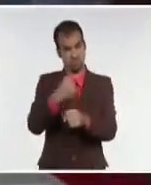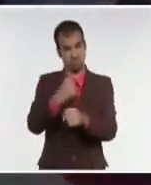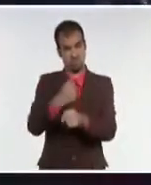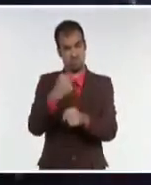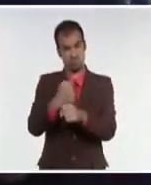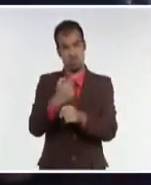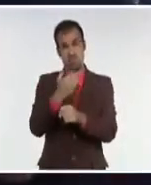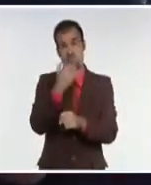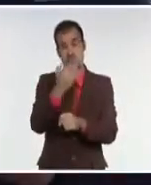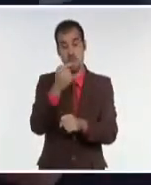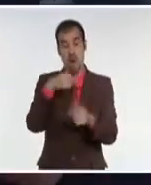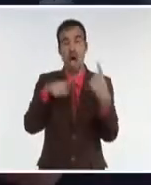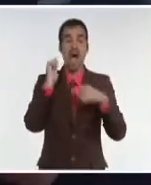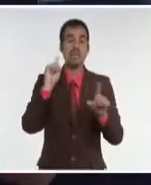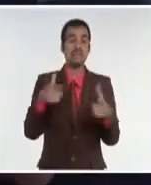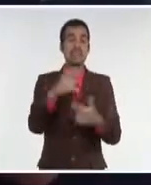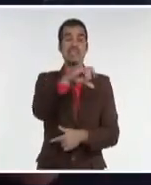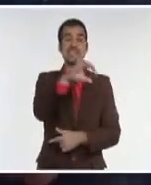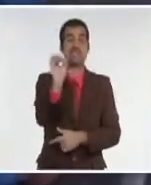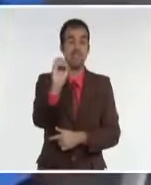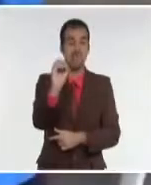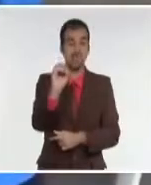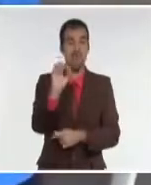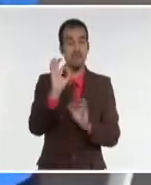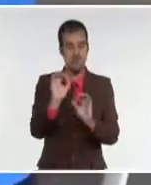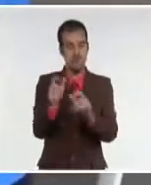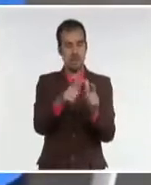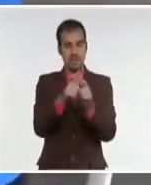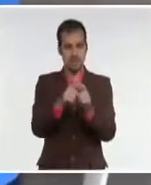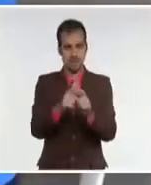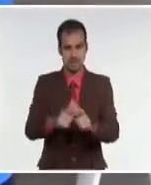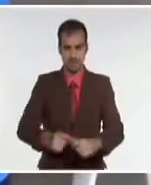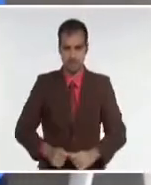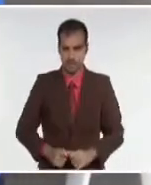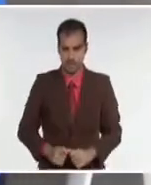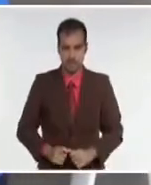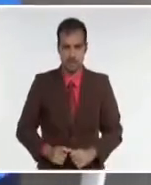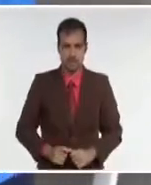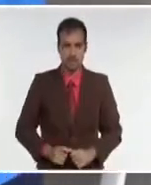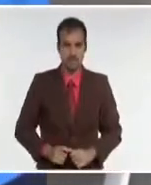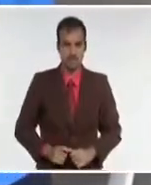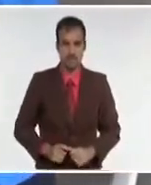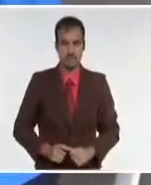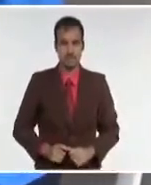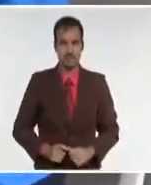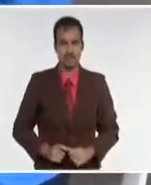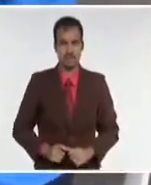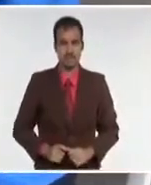el aniversario 60 de la organización campesina. Desde Santiago de